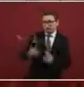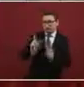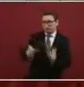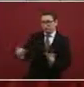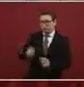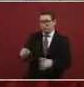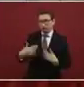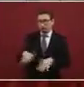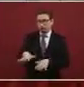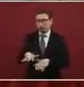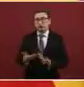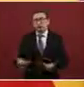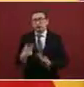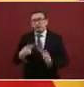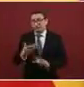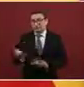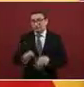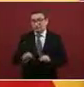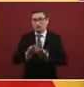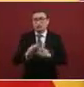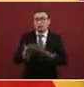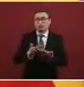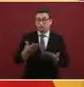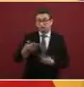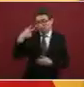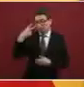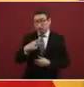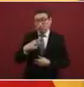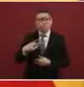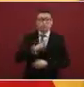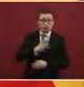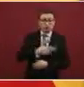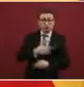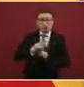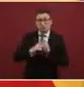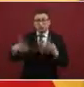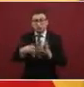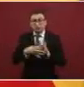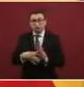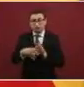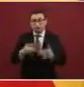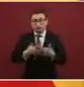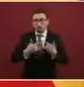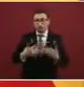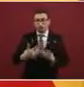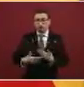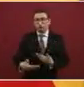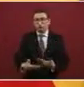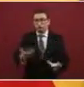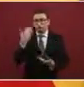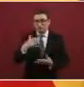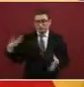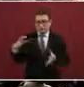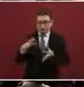Nuestros países comparten una historia rica y singular, en la que predominan las luces sobre las sombras, lo que nos une sobre